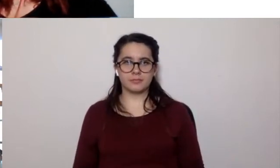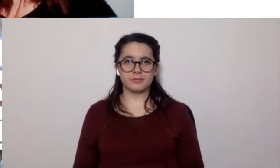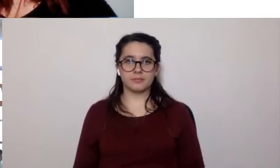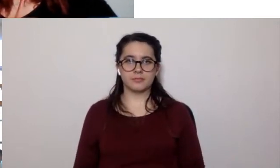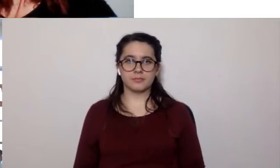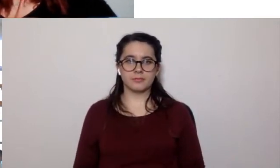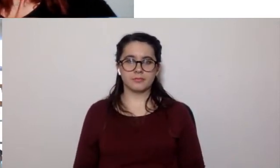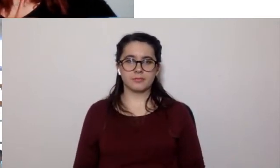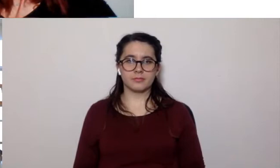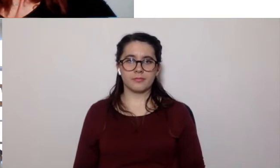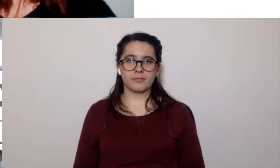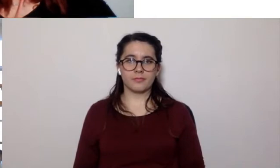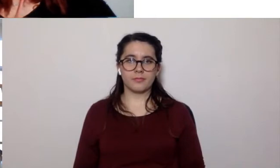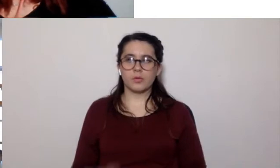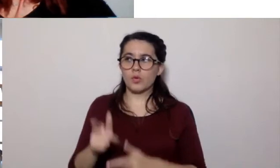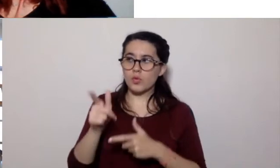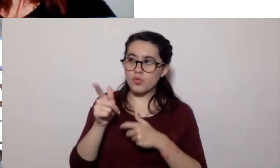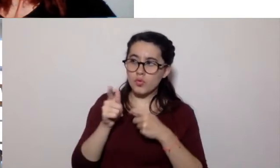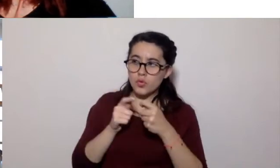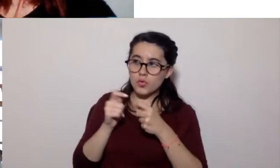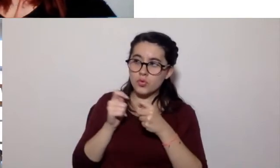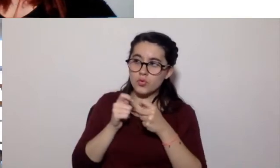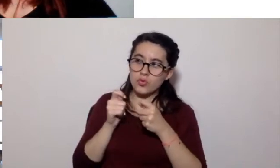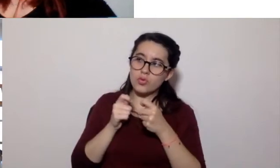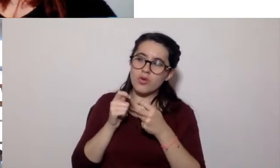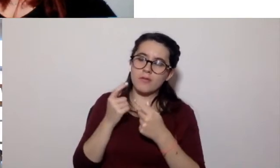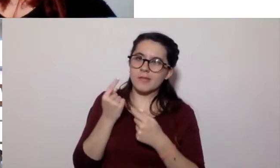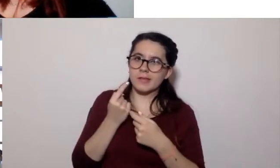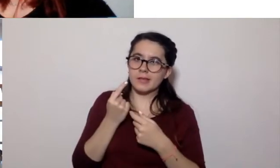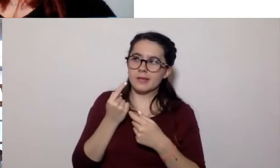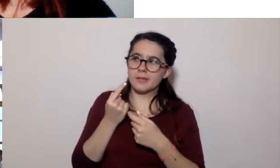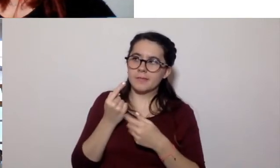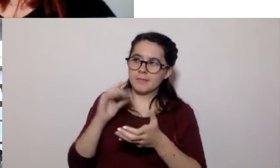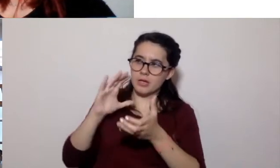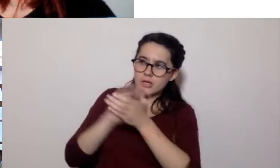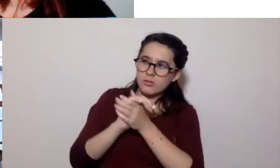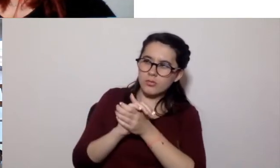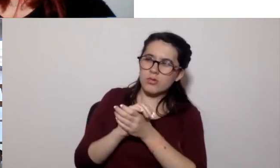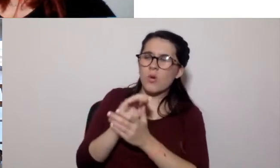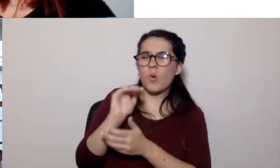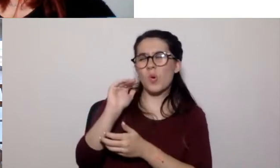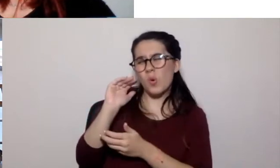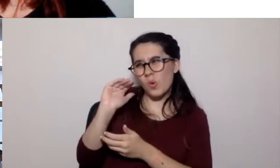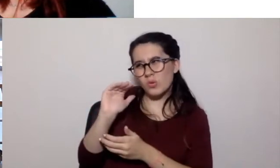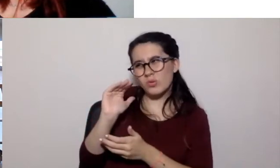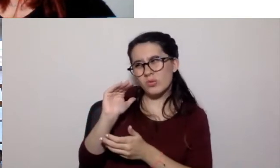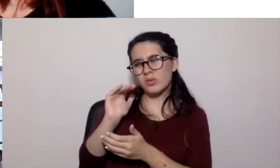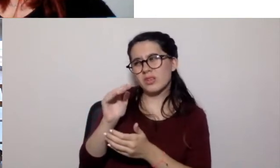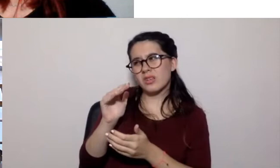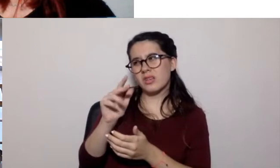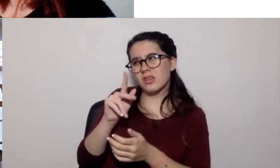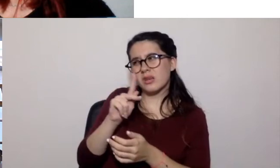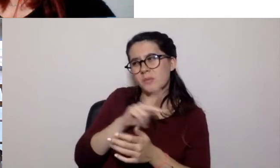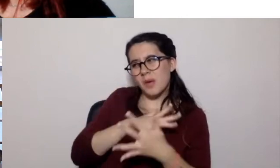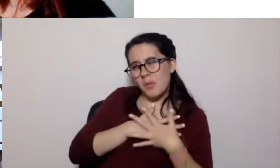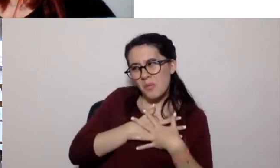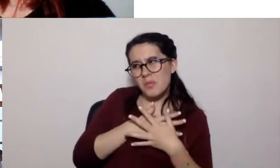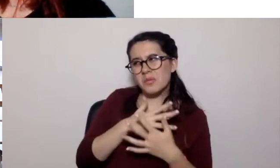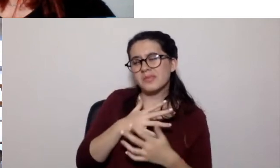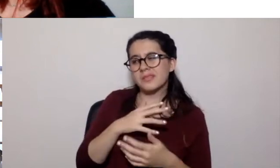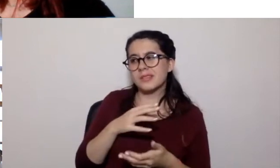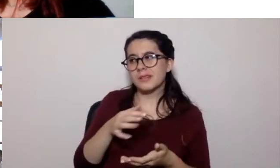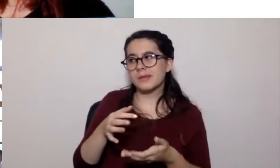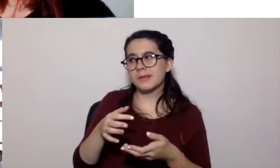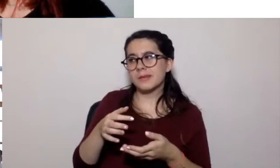Está dentro de mi control decirle a mi marido, amor, pues sí estoy enojada porque llevas 6 tazas y no la, o sea,